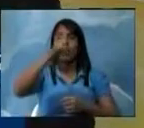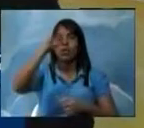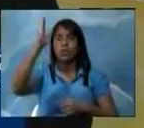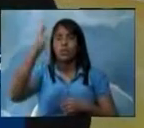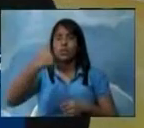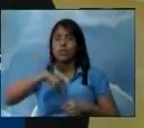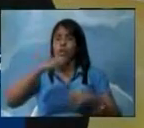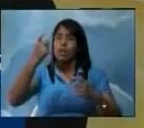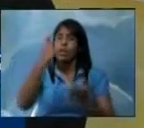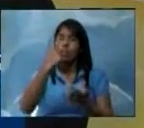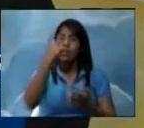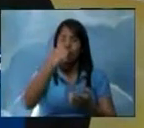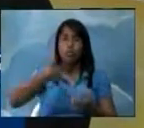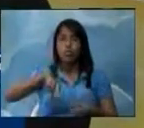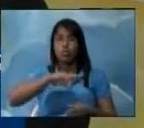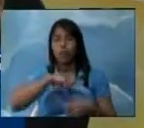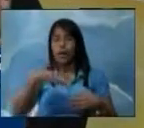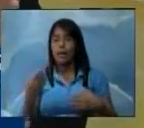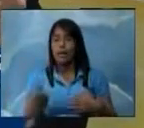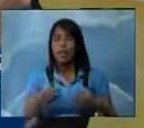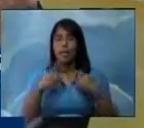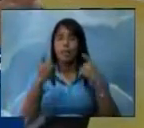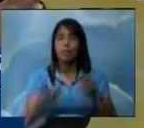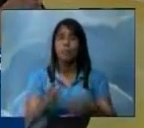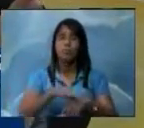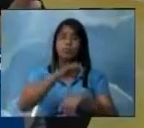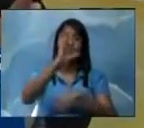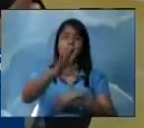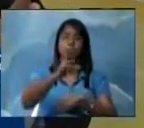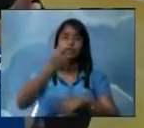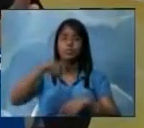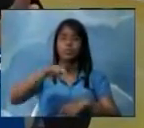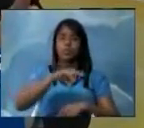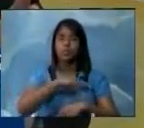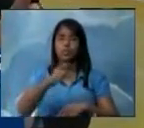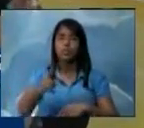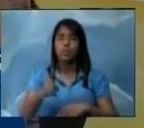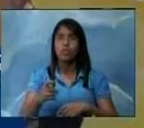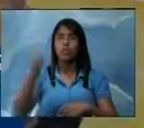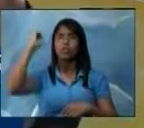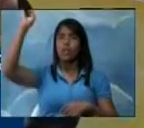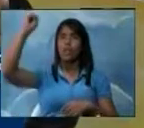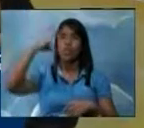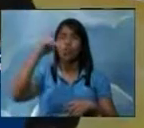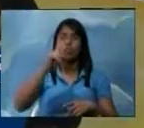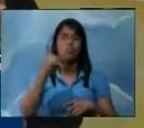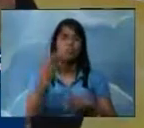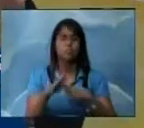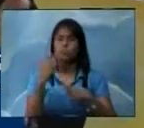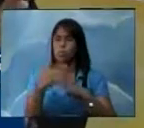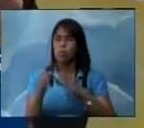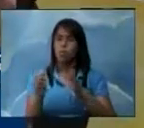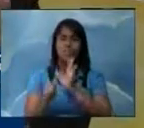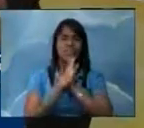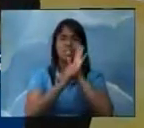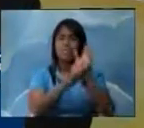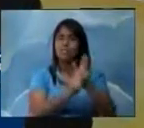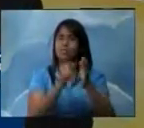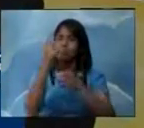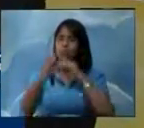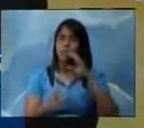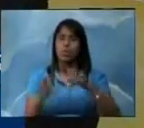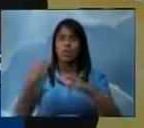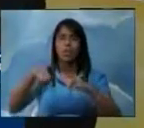nos enseña a nosotros a que nosotros debemos dejar nuestra luz alumbrar, no importa las circunstancias